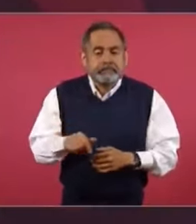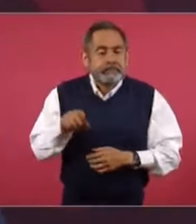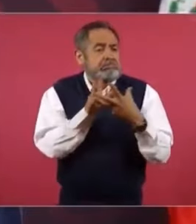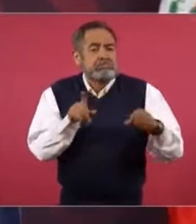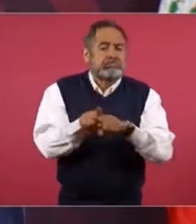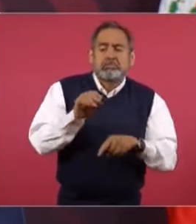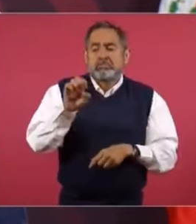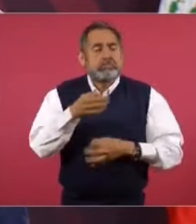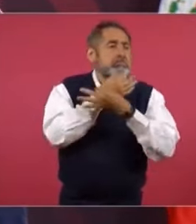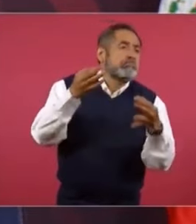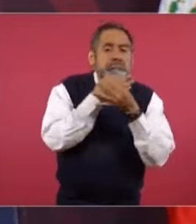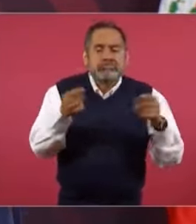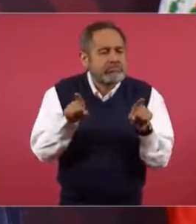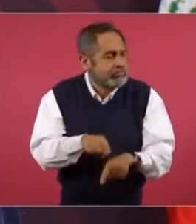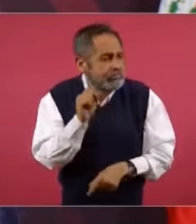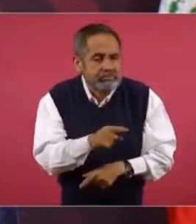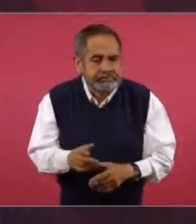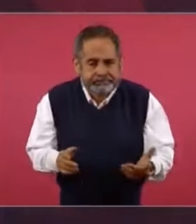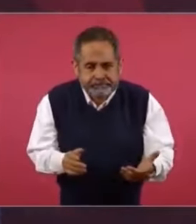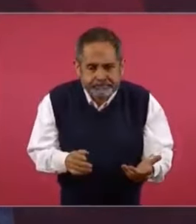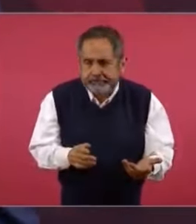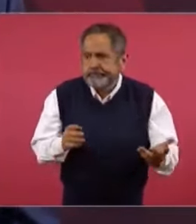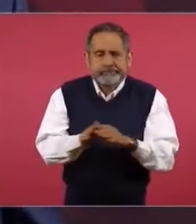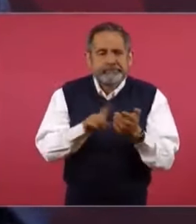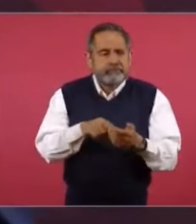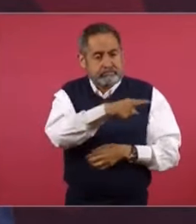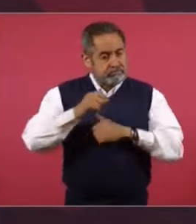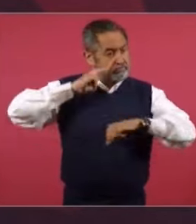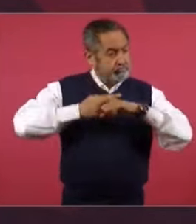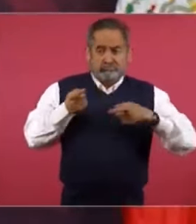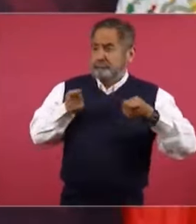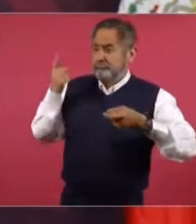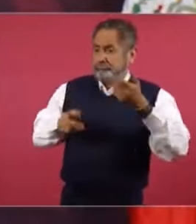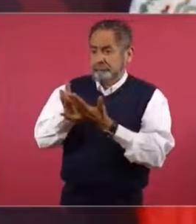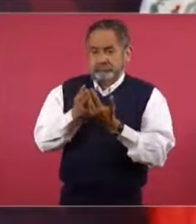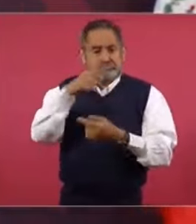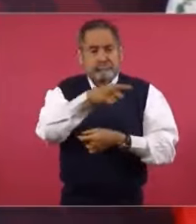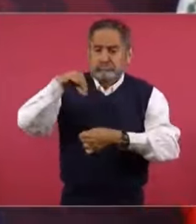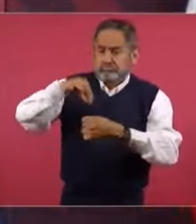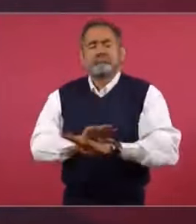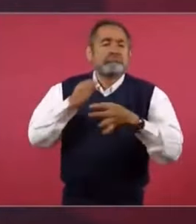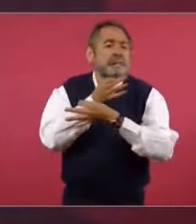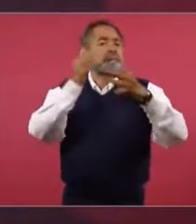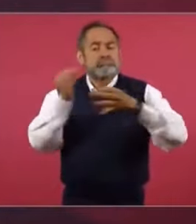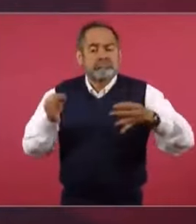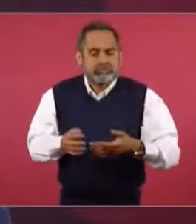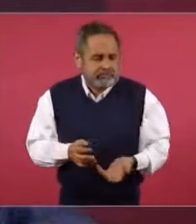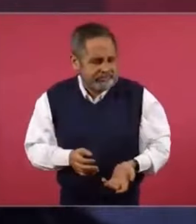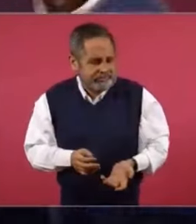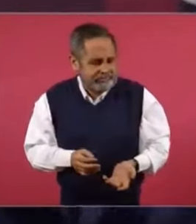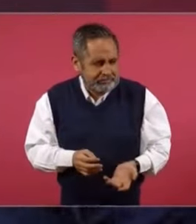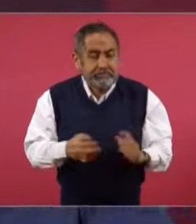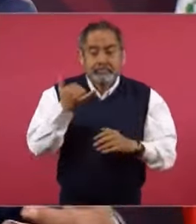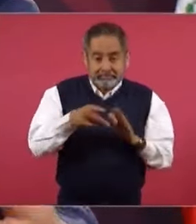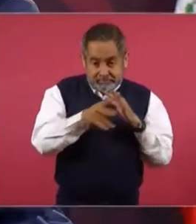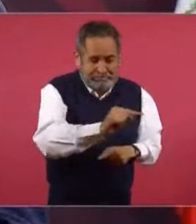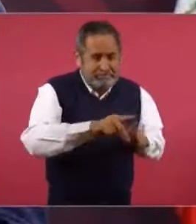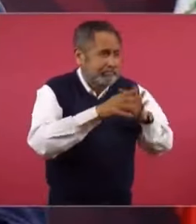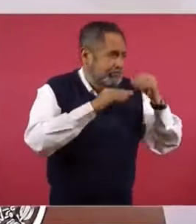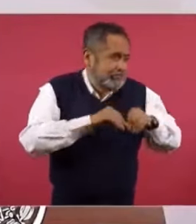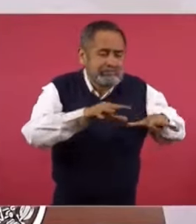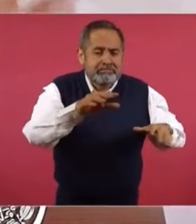OEA también, como si fuesen autoridades electorales de Venezuela. Y luego todos los medios de